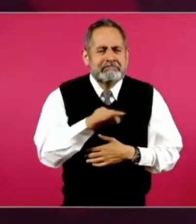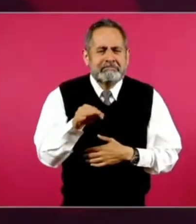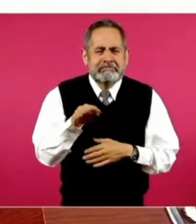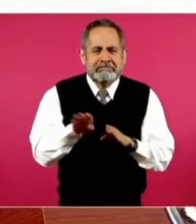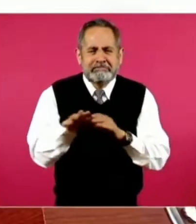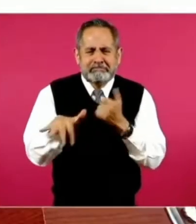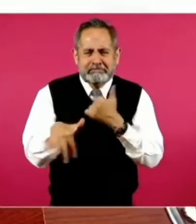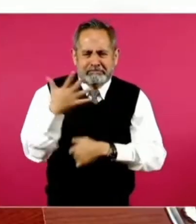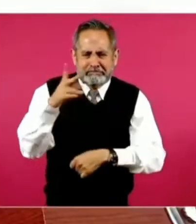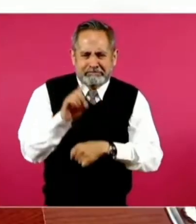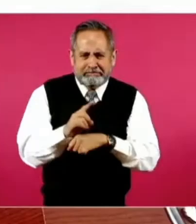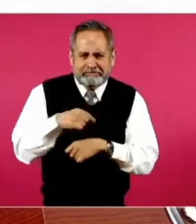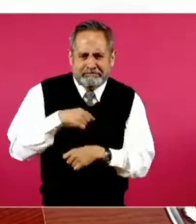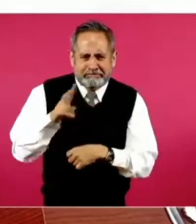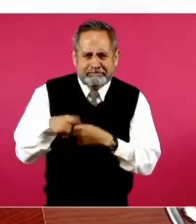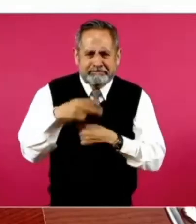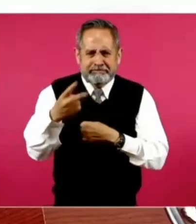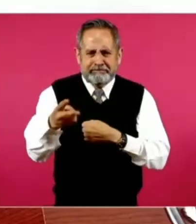15 días